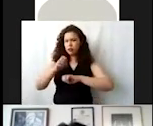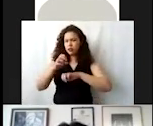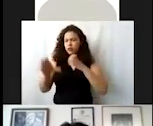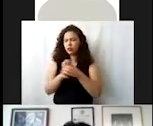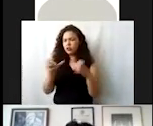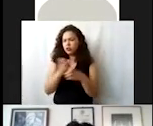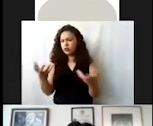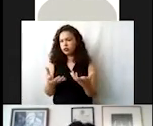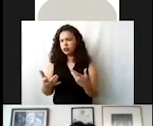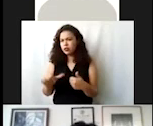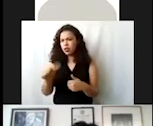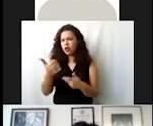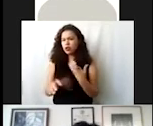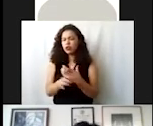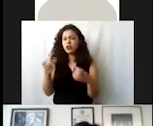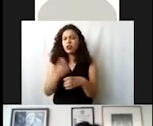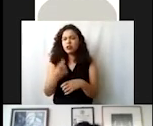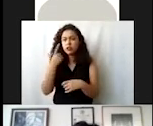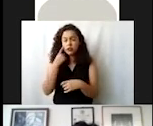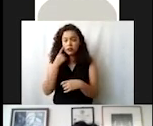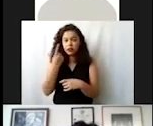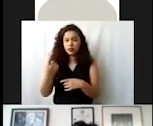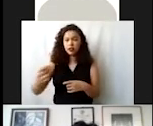La otra variable es que